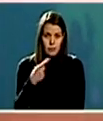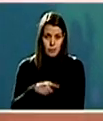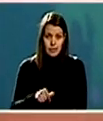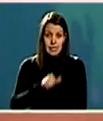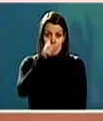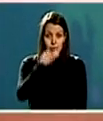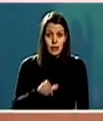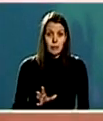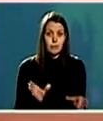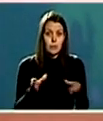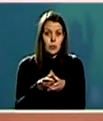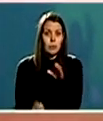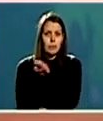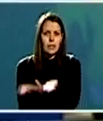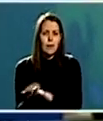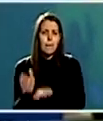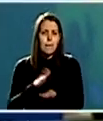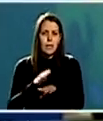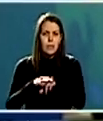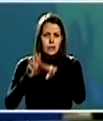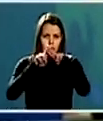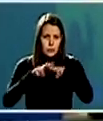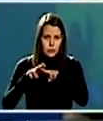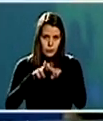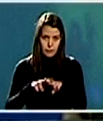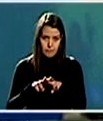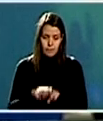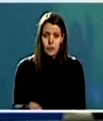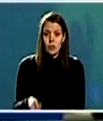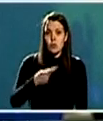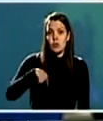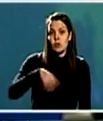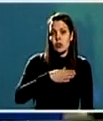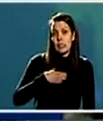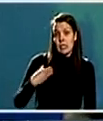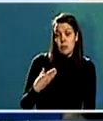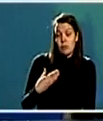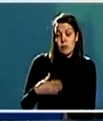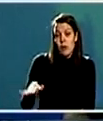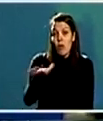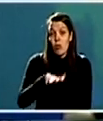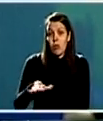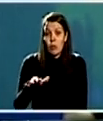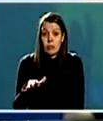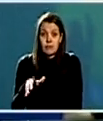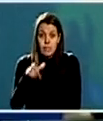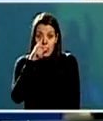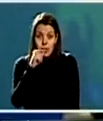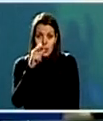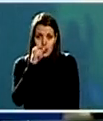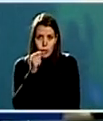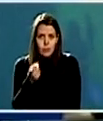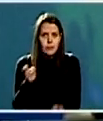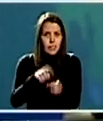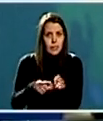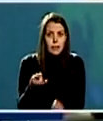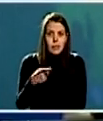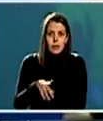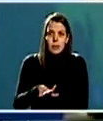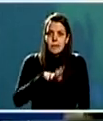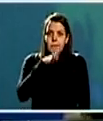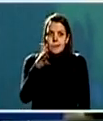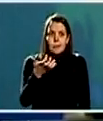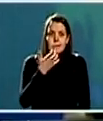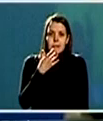comisión miista para estudar a posible fómula jurídica queremos tambén que esa zona de lug se incorpore Pues si teníamos que tomar otro tipo de